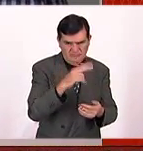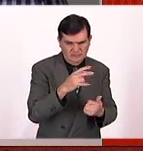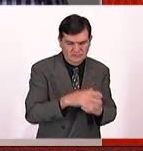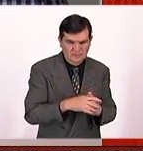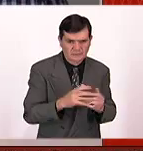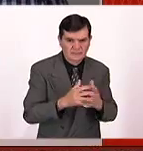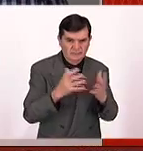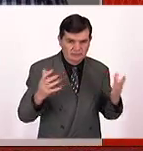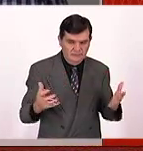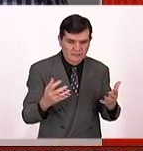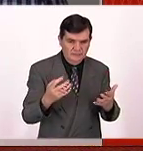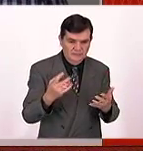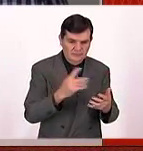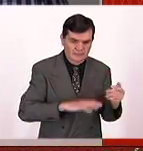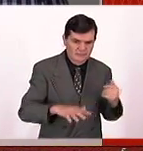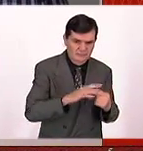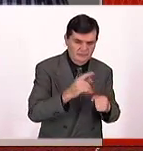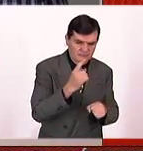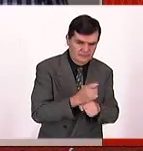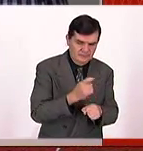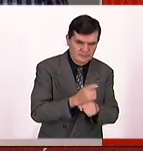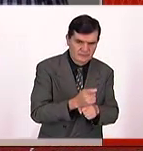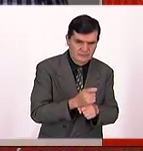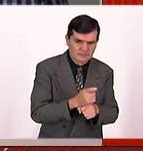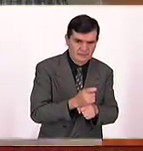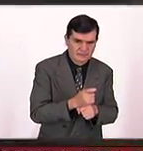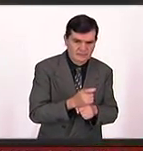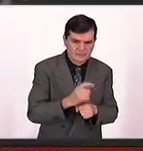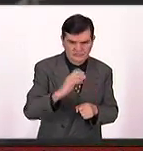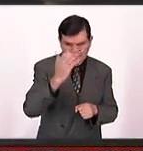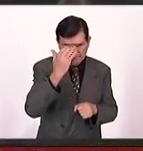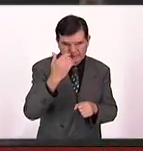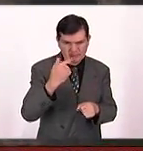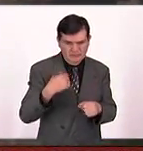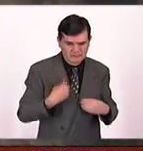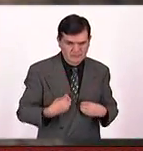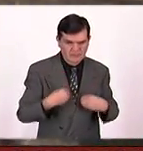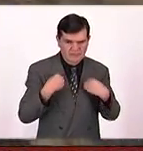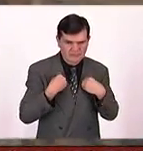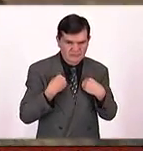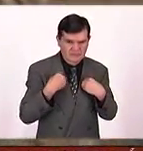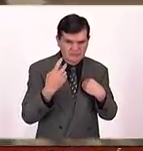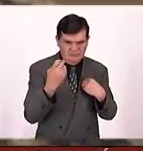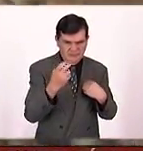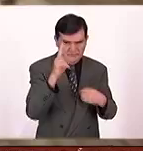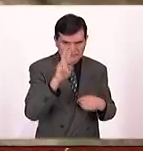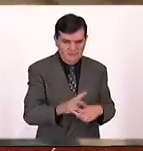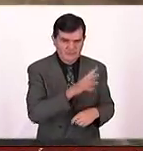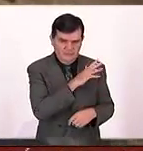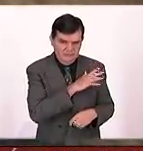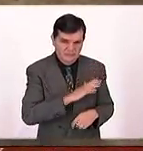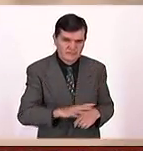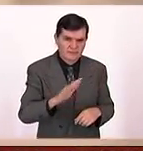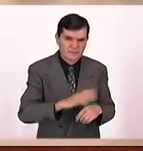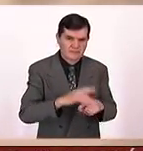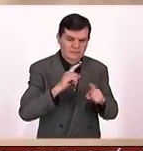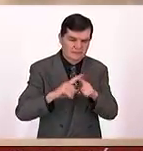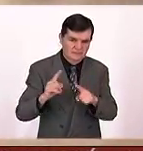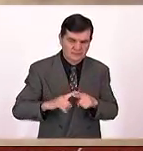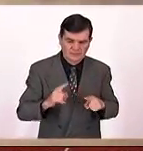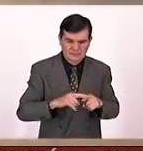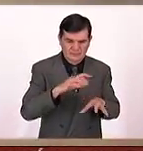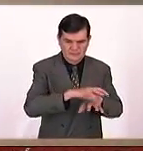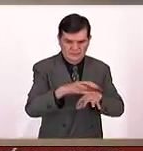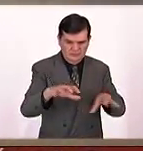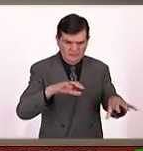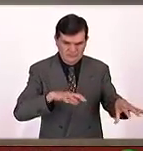Los grandes retos de la ecología, primero que nada, pues conocer dónde vivimos. Es impresionante la cantidad de